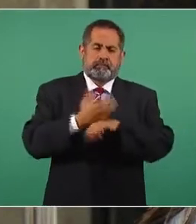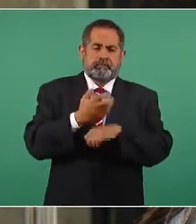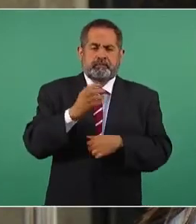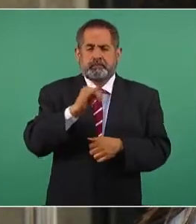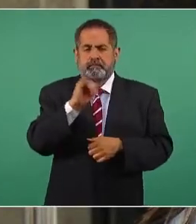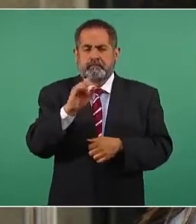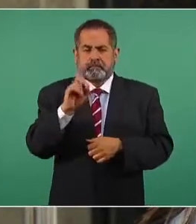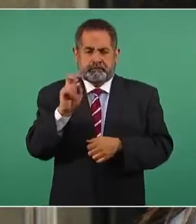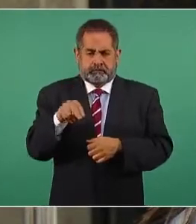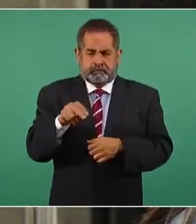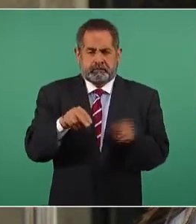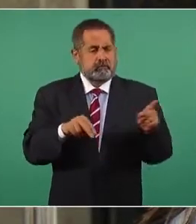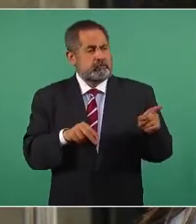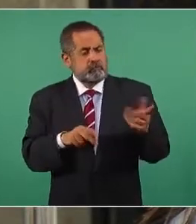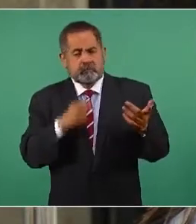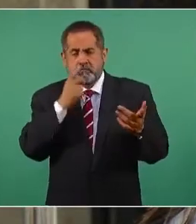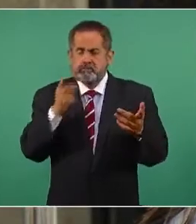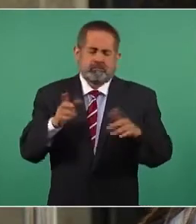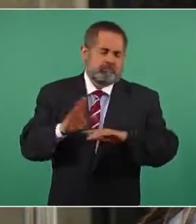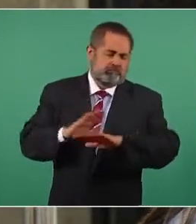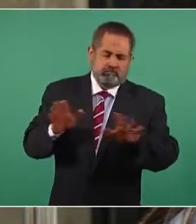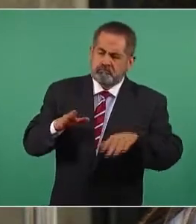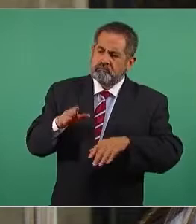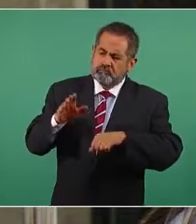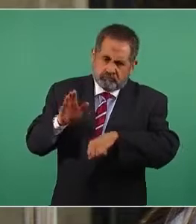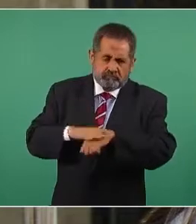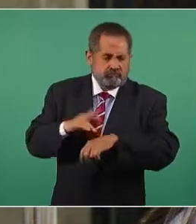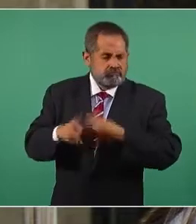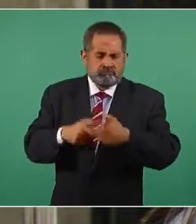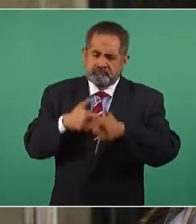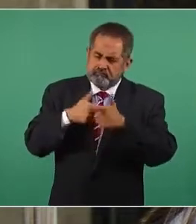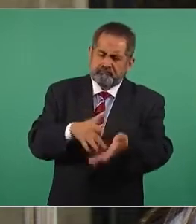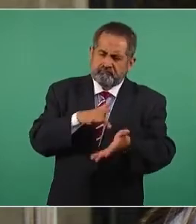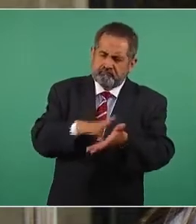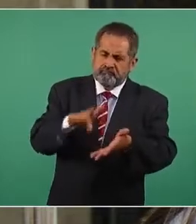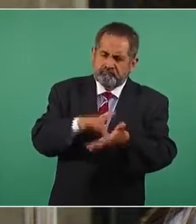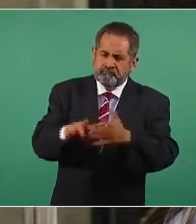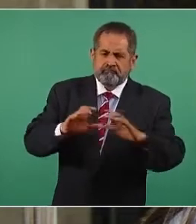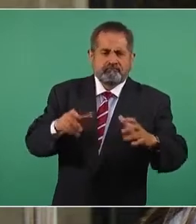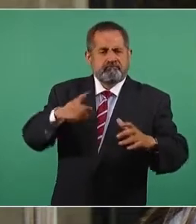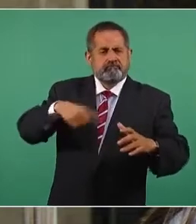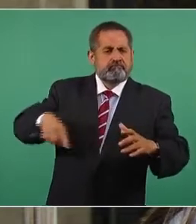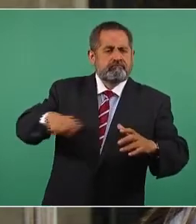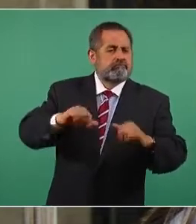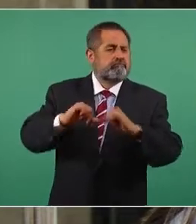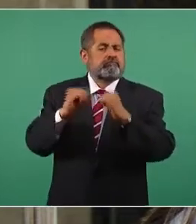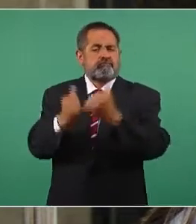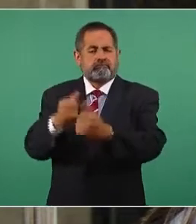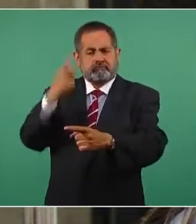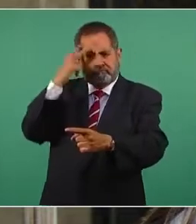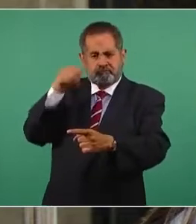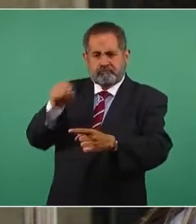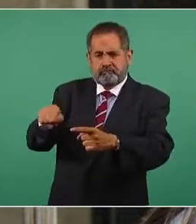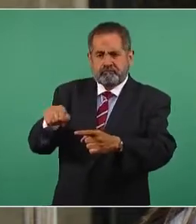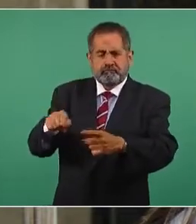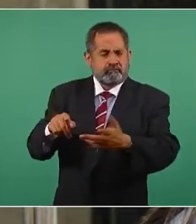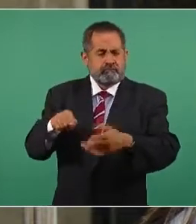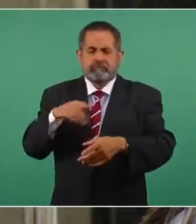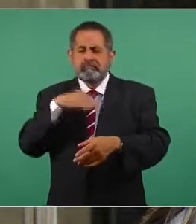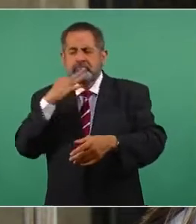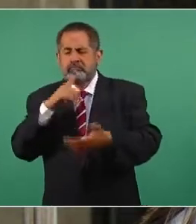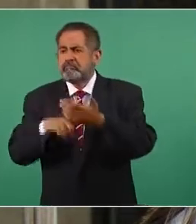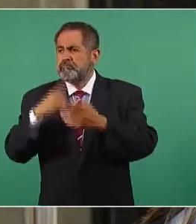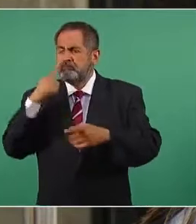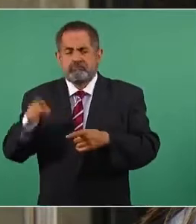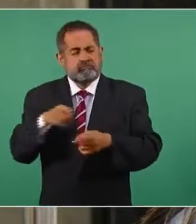Unidos, John Biden, en donde asegura que seguirá apoyando a organizaciones que en México denuncien la